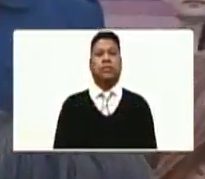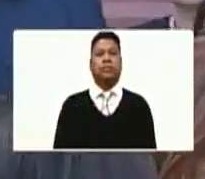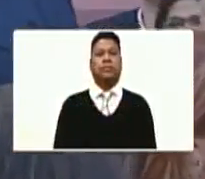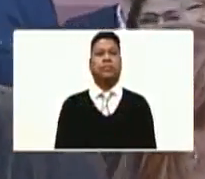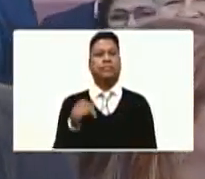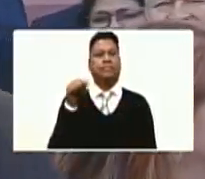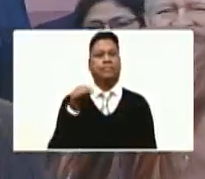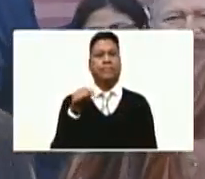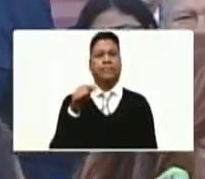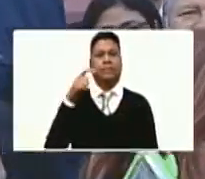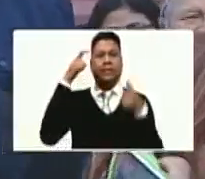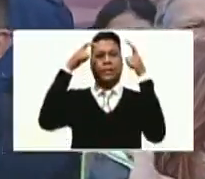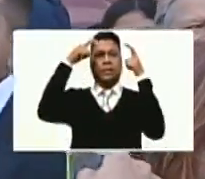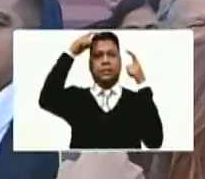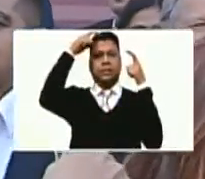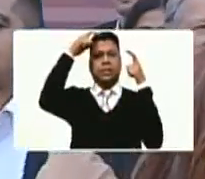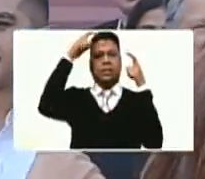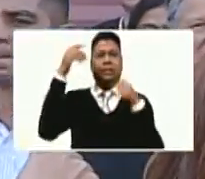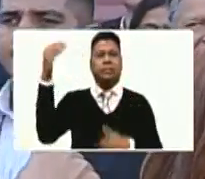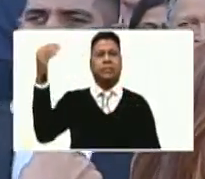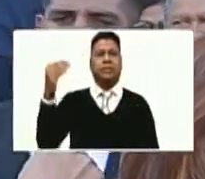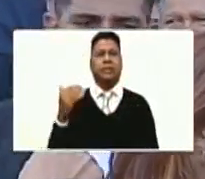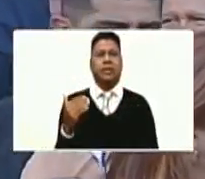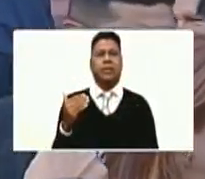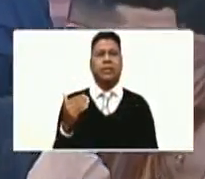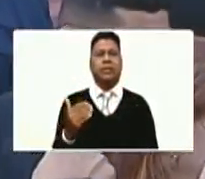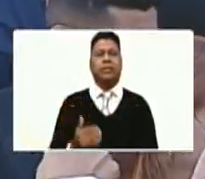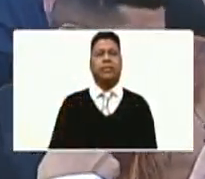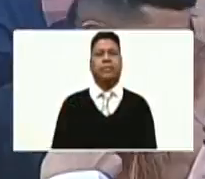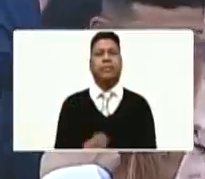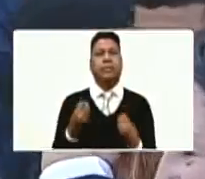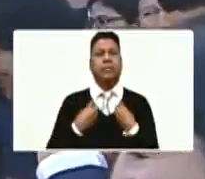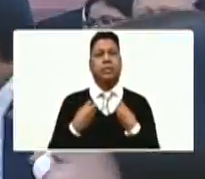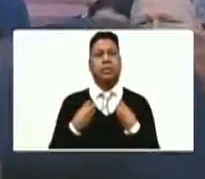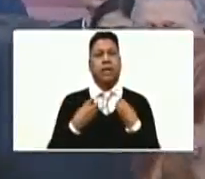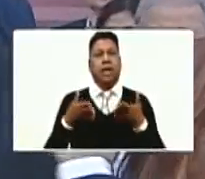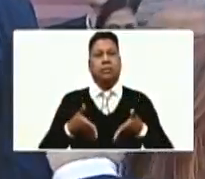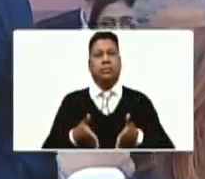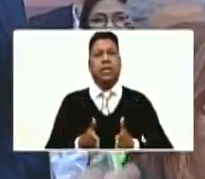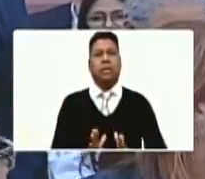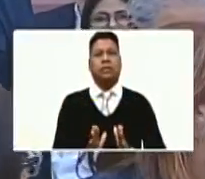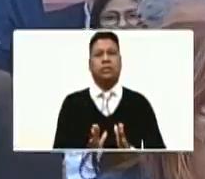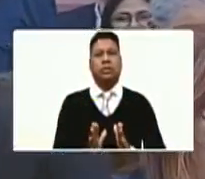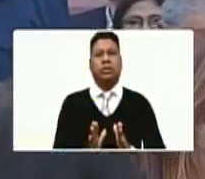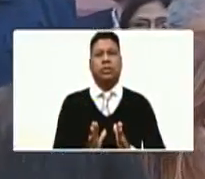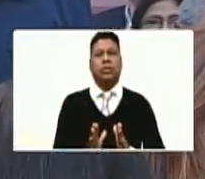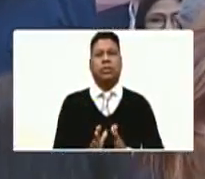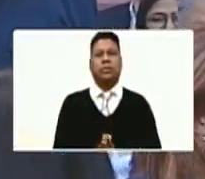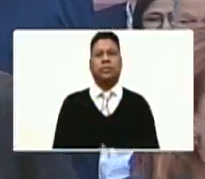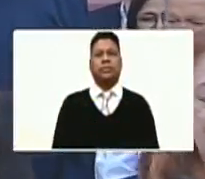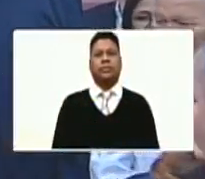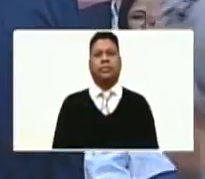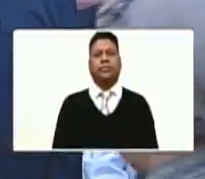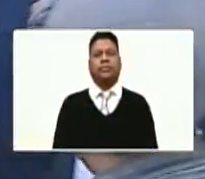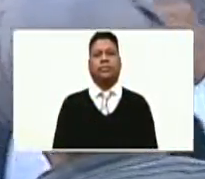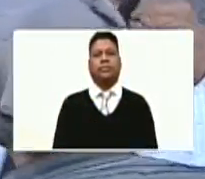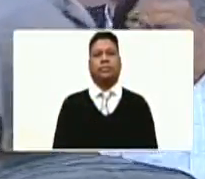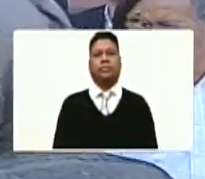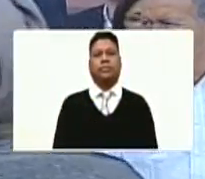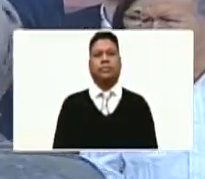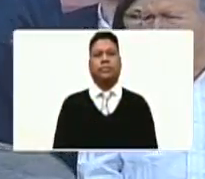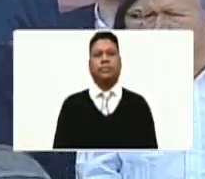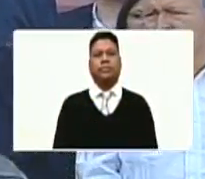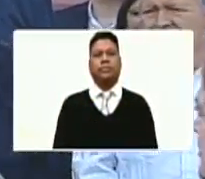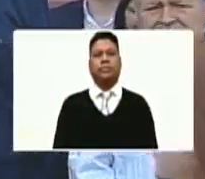hombre proveniente de Barinas, que cambió sin lugar a dudas en un antes y en un después la